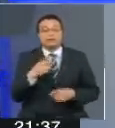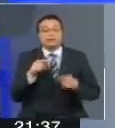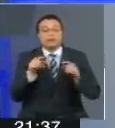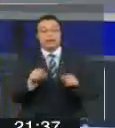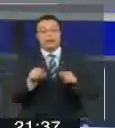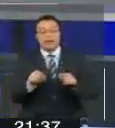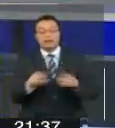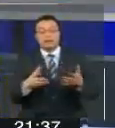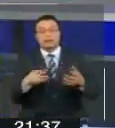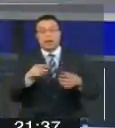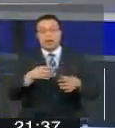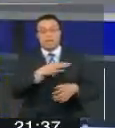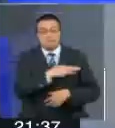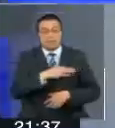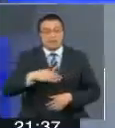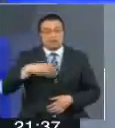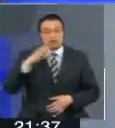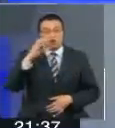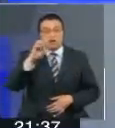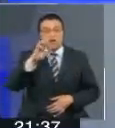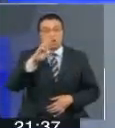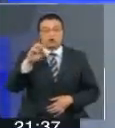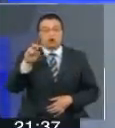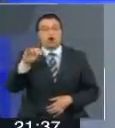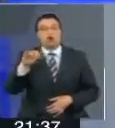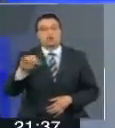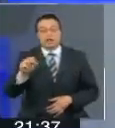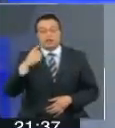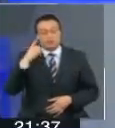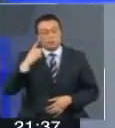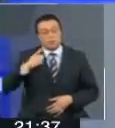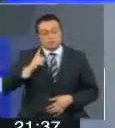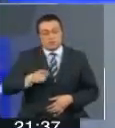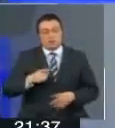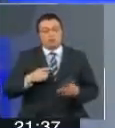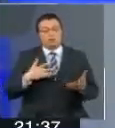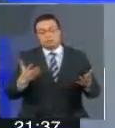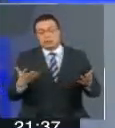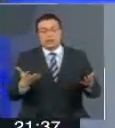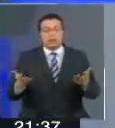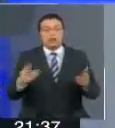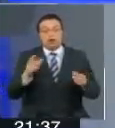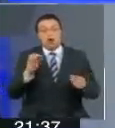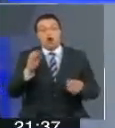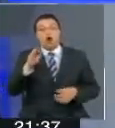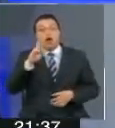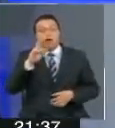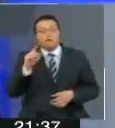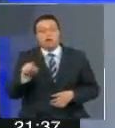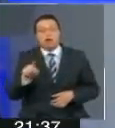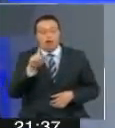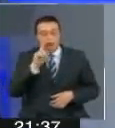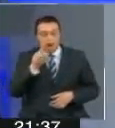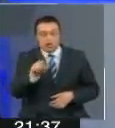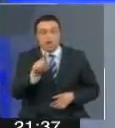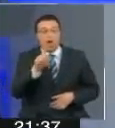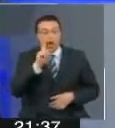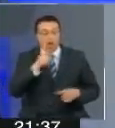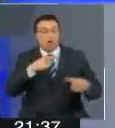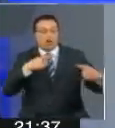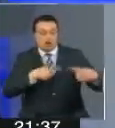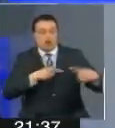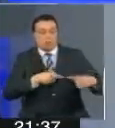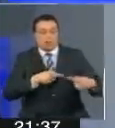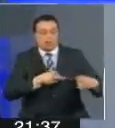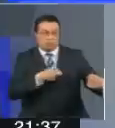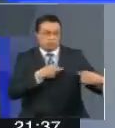caso? El ministro Carroza decidirá. Evidentemente que allí hubo combate.